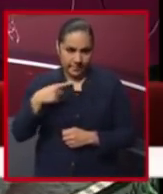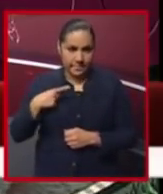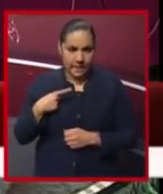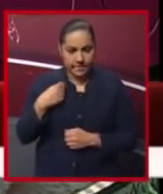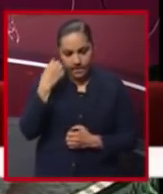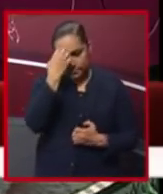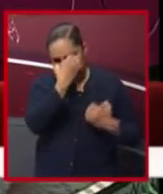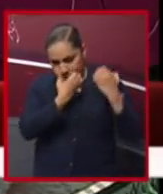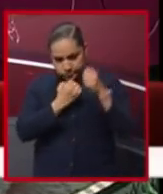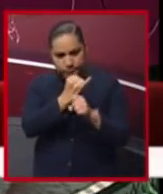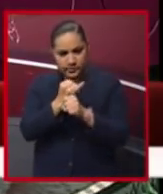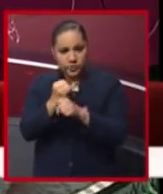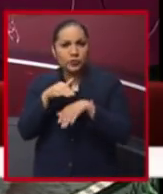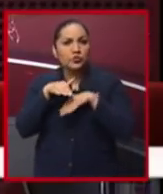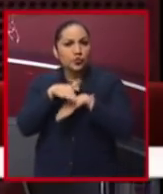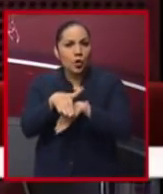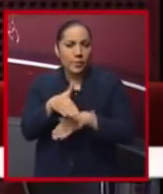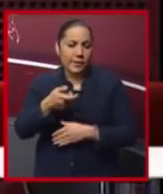este estado.